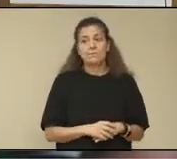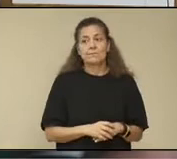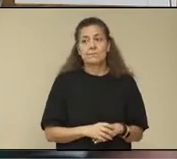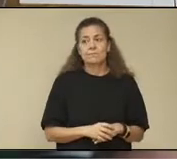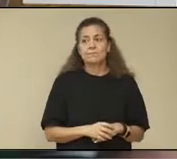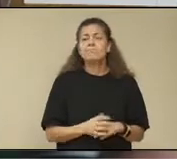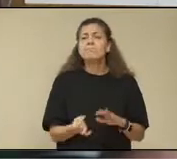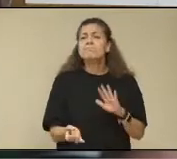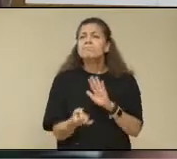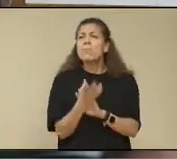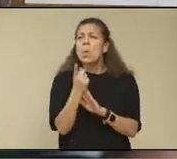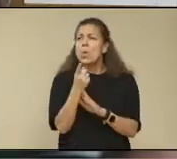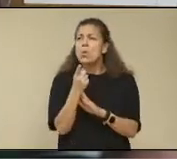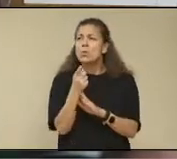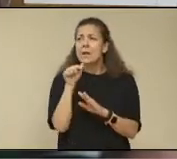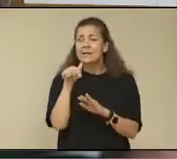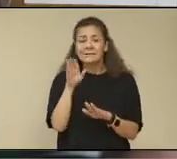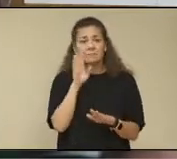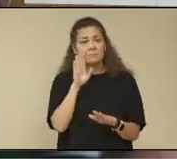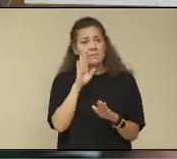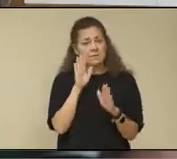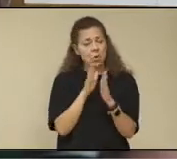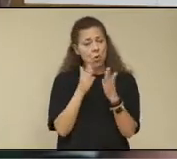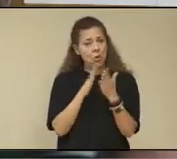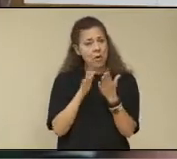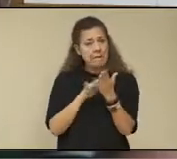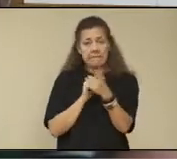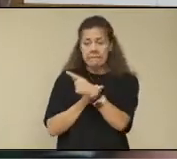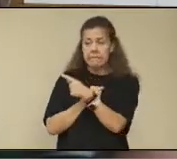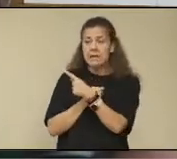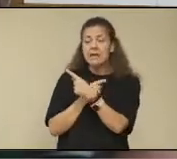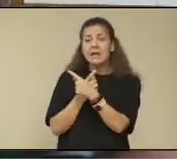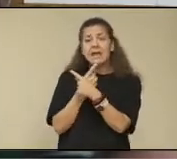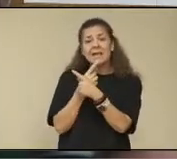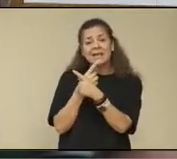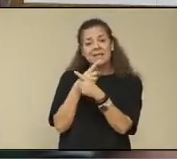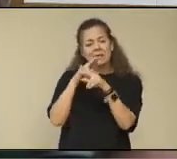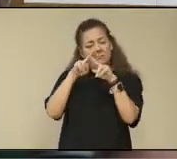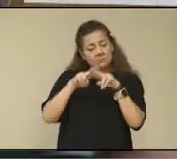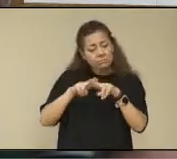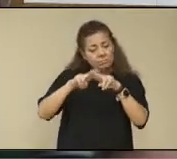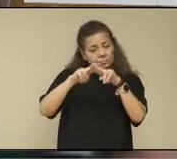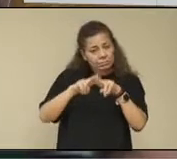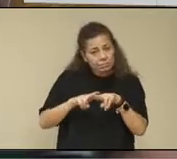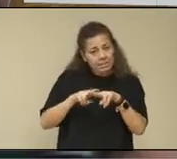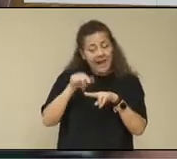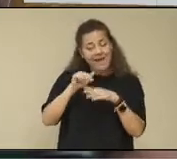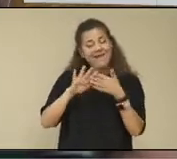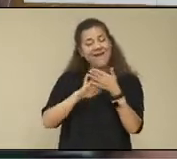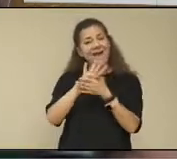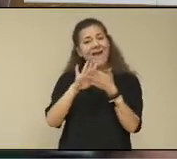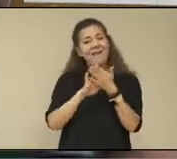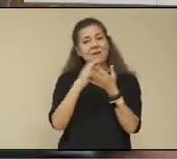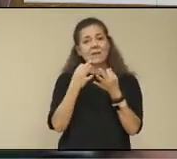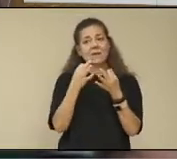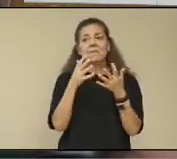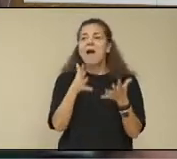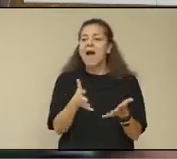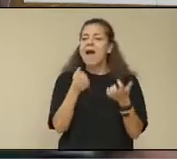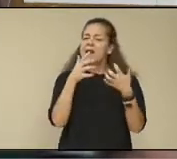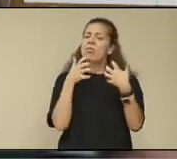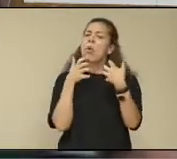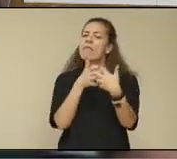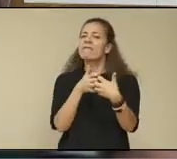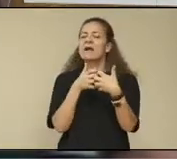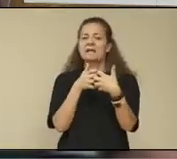Salió una editorial en este mismo número de Lancet, donde se hacía este estudio, donde hablaba que se había ganado una batalla, pero